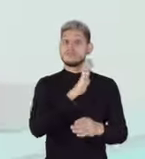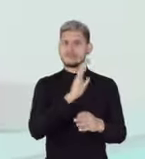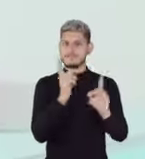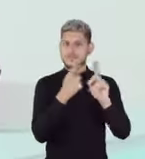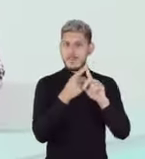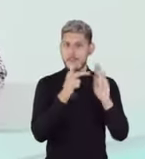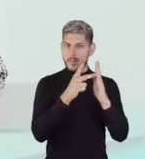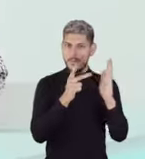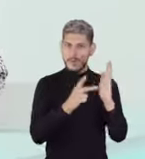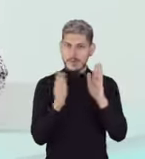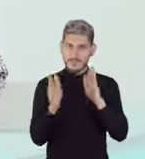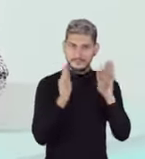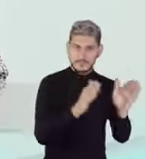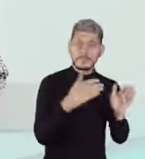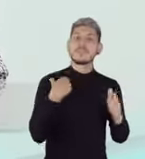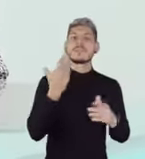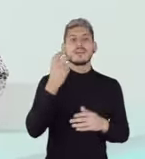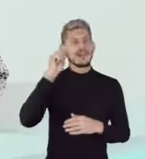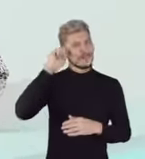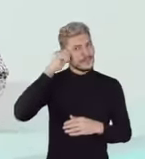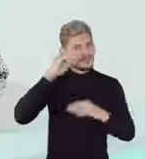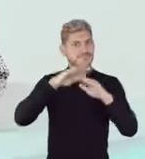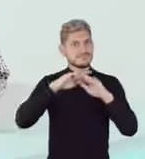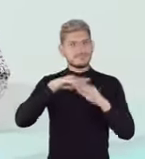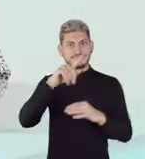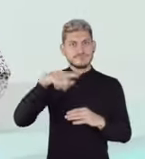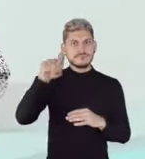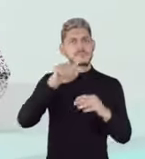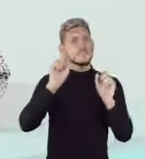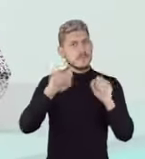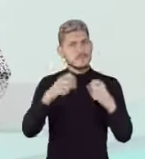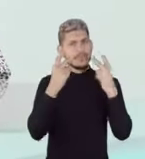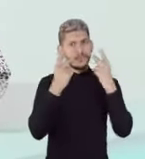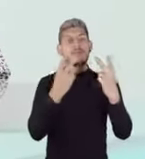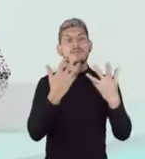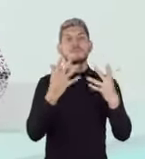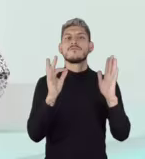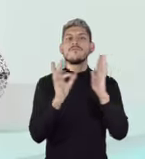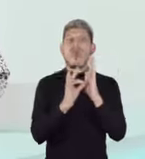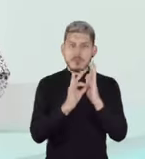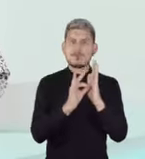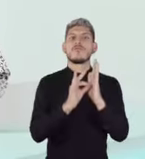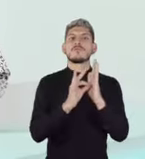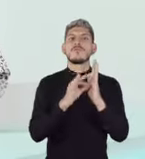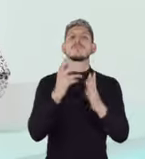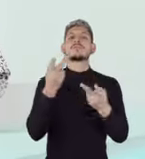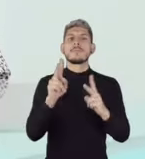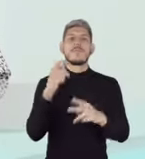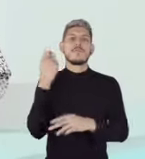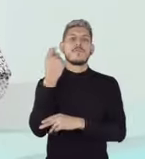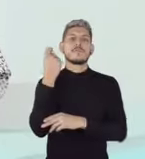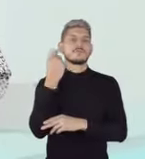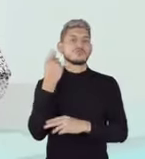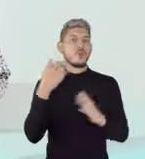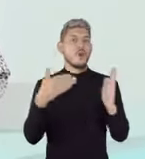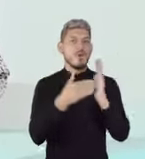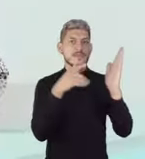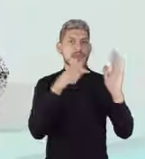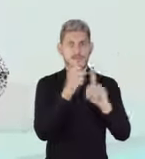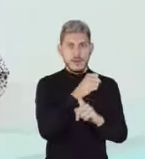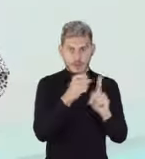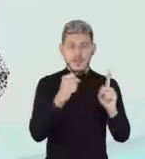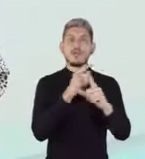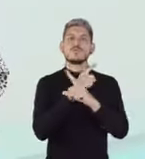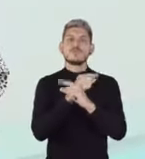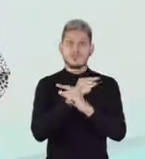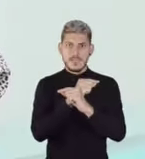segmento queremos recordarles que pueden seguirnos a través de Facebook Ciudad Capital Fundación contra la Violencia, Twitter Ciudad Capital